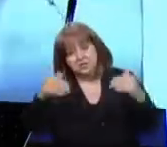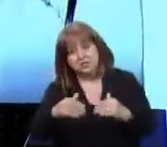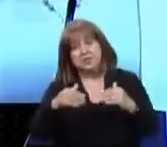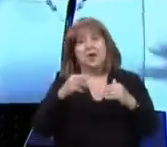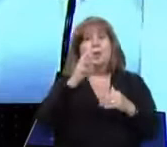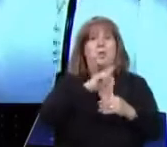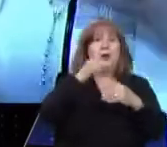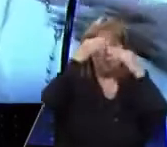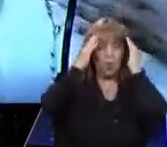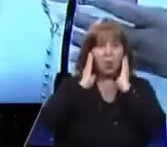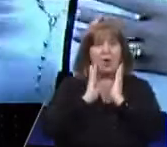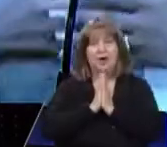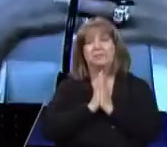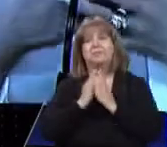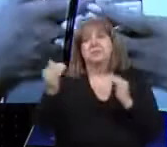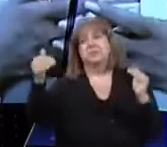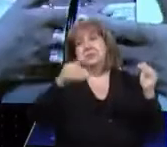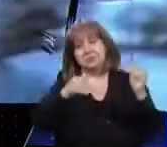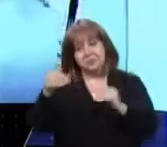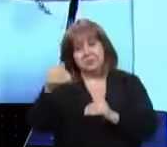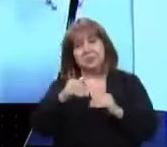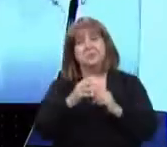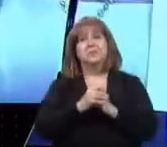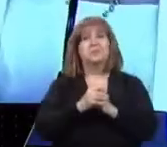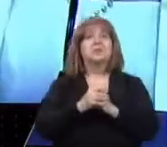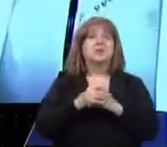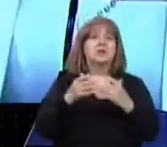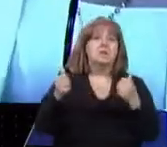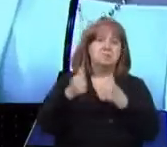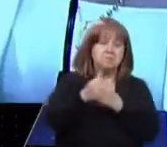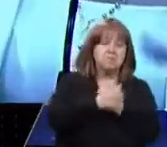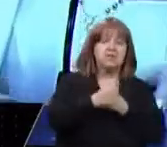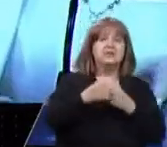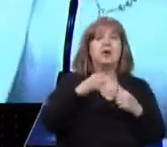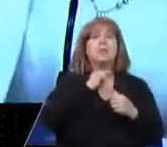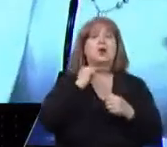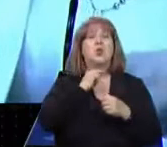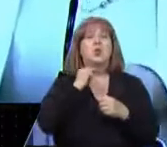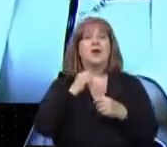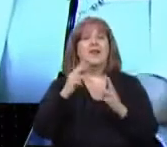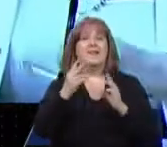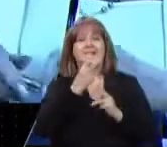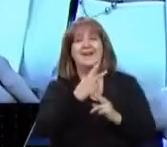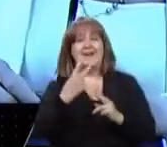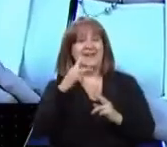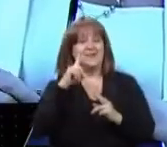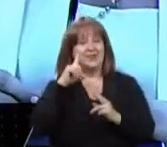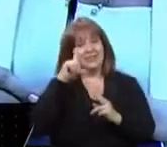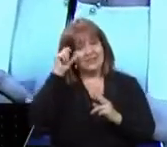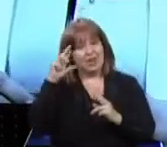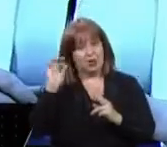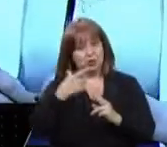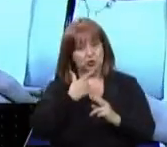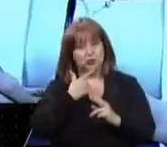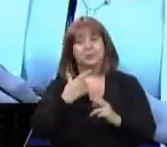religiosas de ese movimiento llamado curas villeros, muy cercanos a la realidad más difícil en la Argentina. Y allí